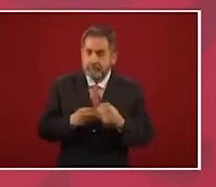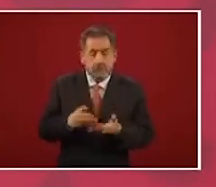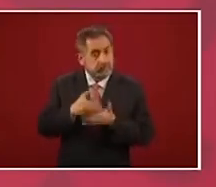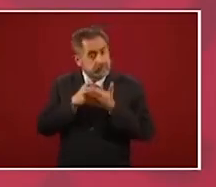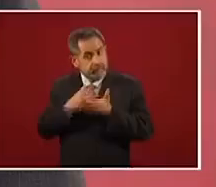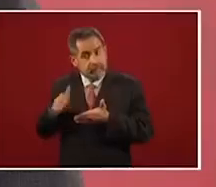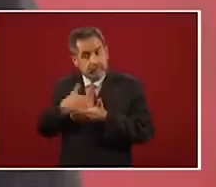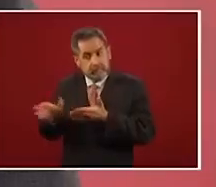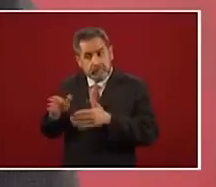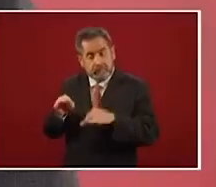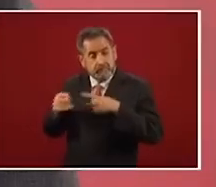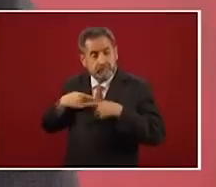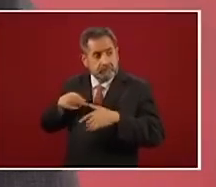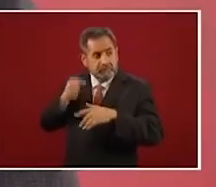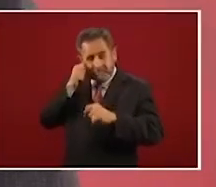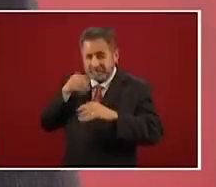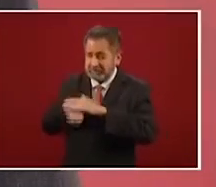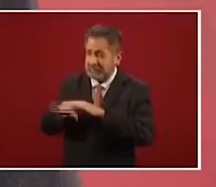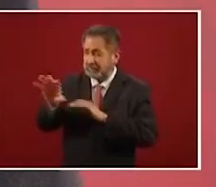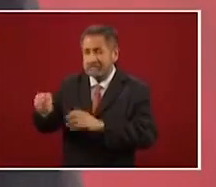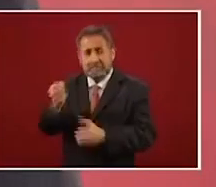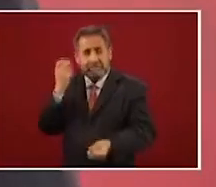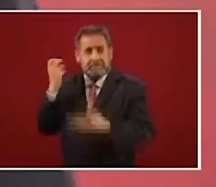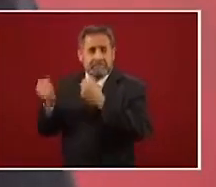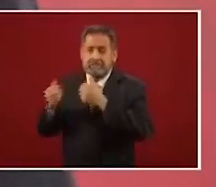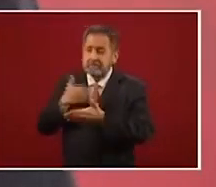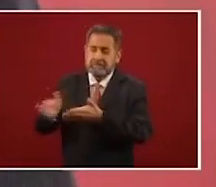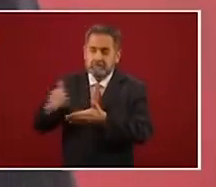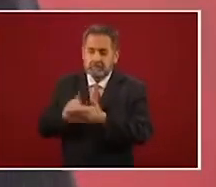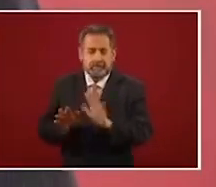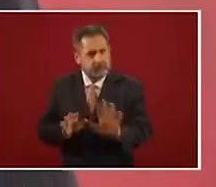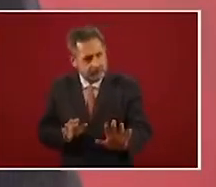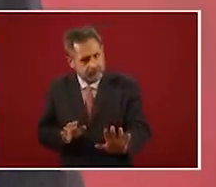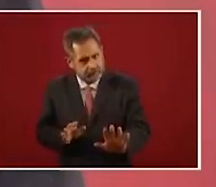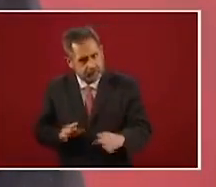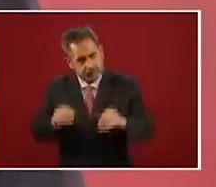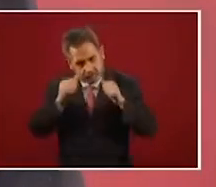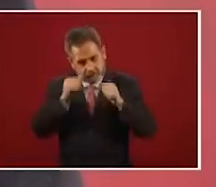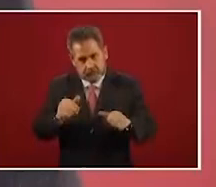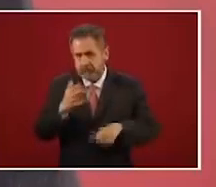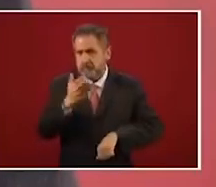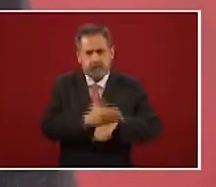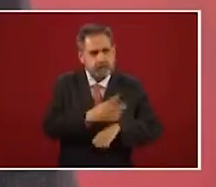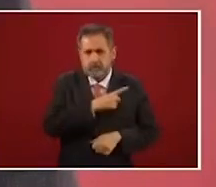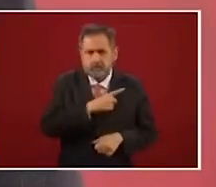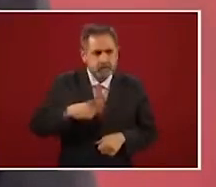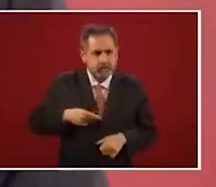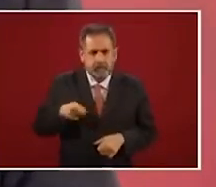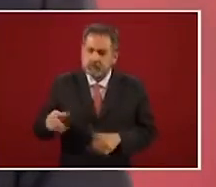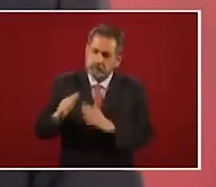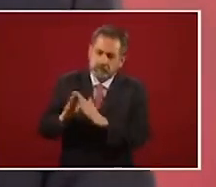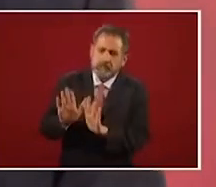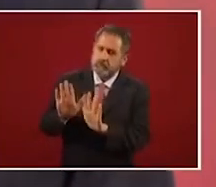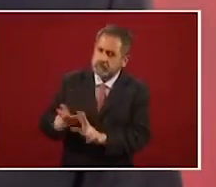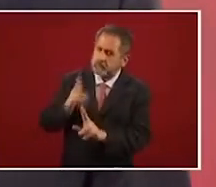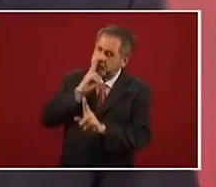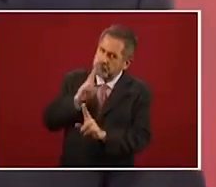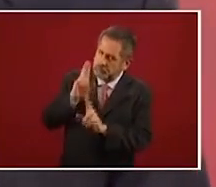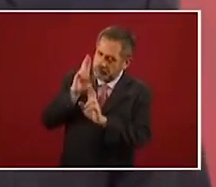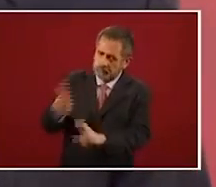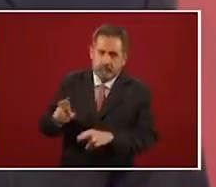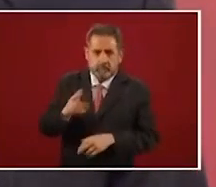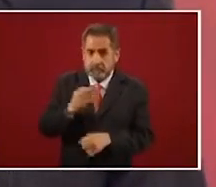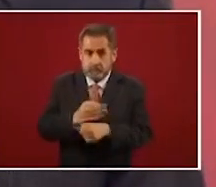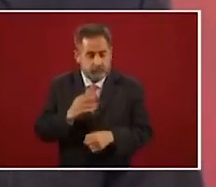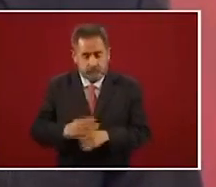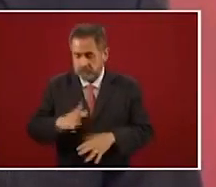Despojos masivos, y ya se está atendiendo y se está castigando a los responsables y ya no hay